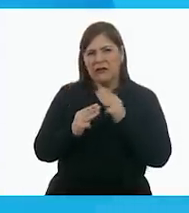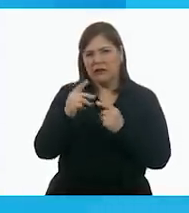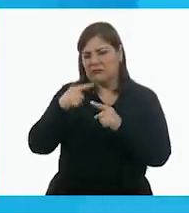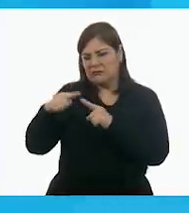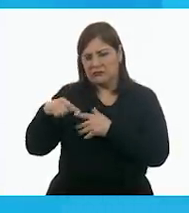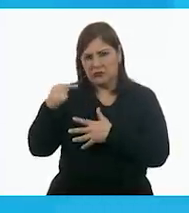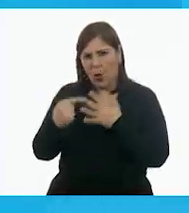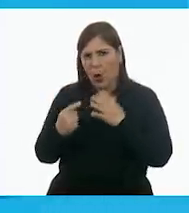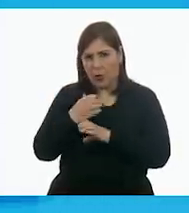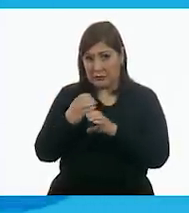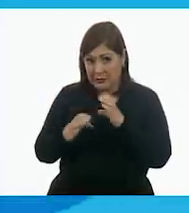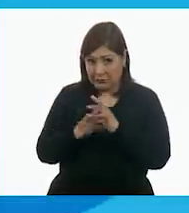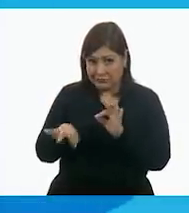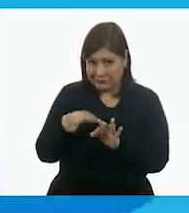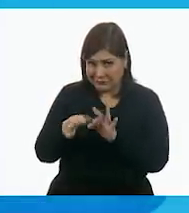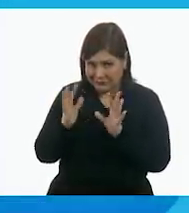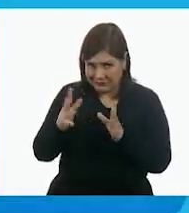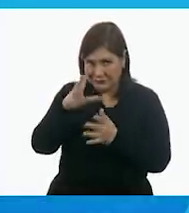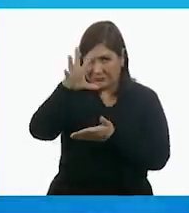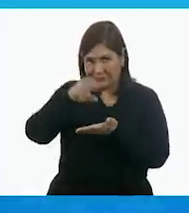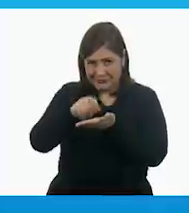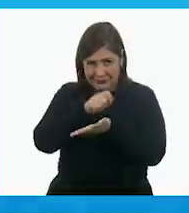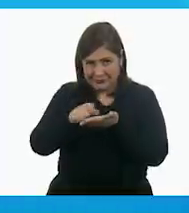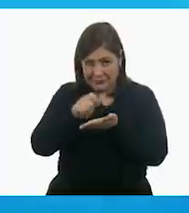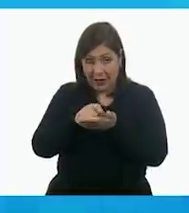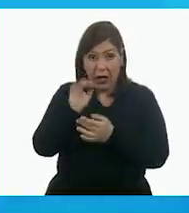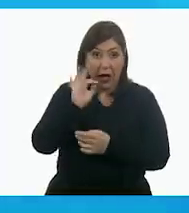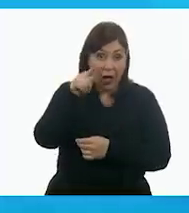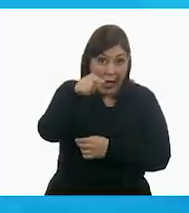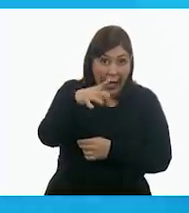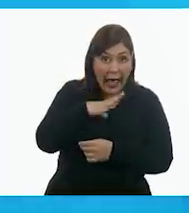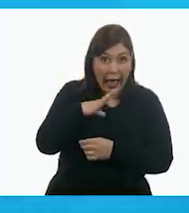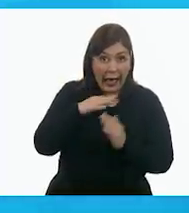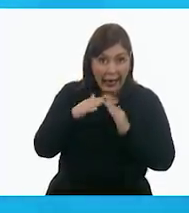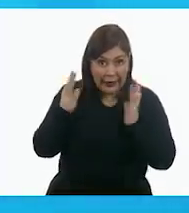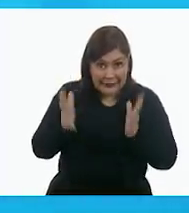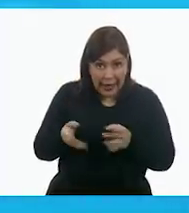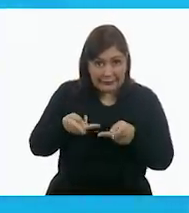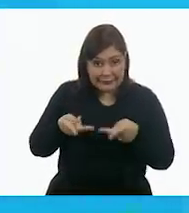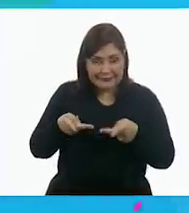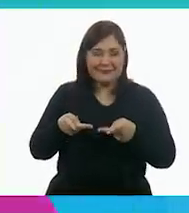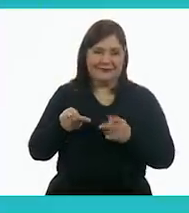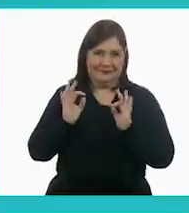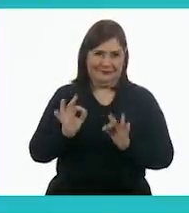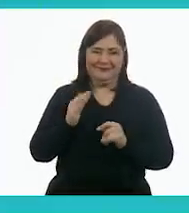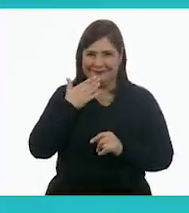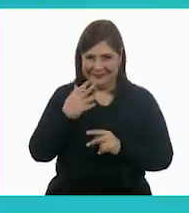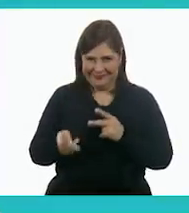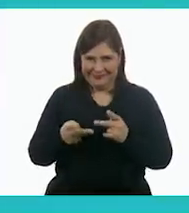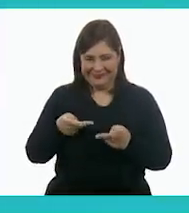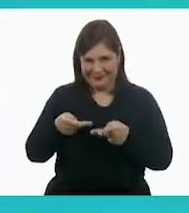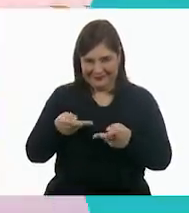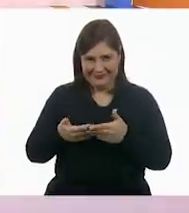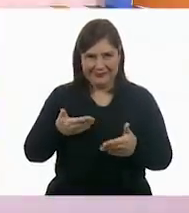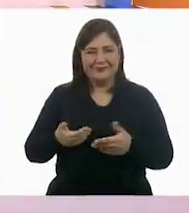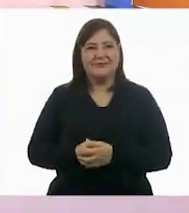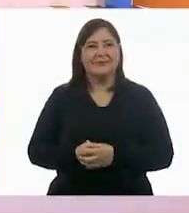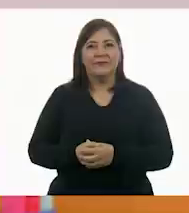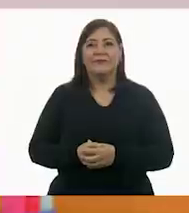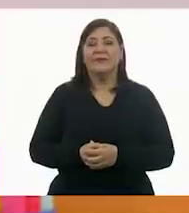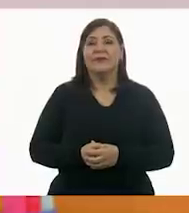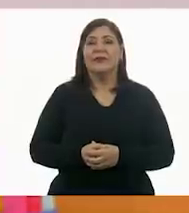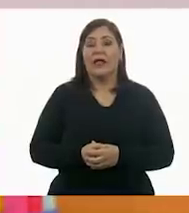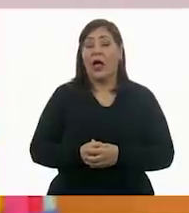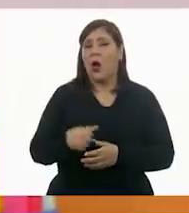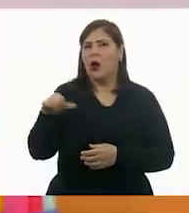¿Ya lo tienes? Apúntalo. Y si ya lo tienes en casita, pues listos. Prepáralo. Ahora sí, pues